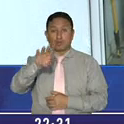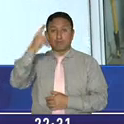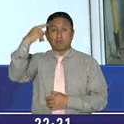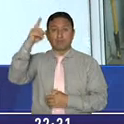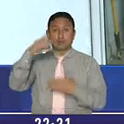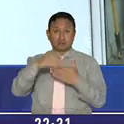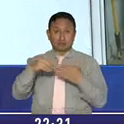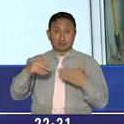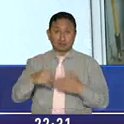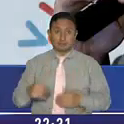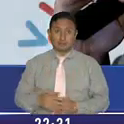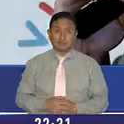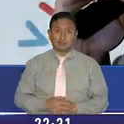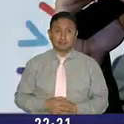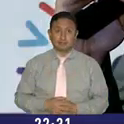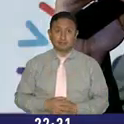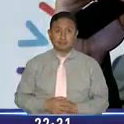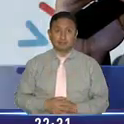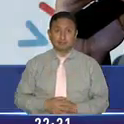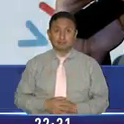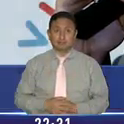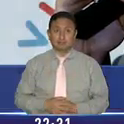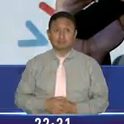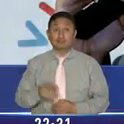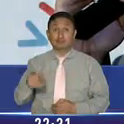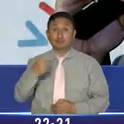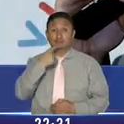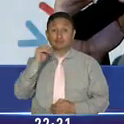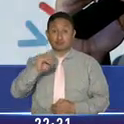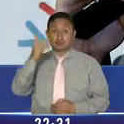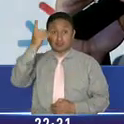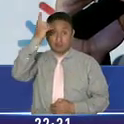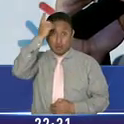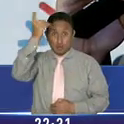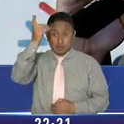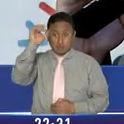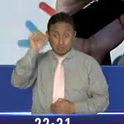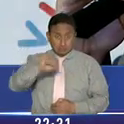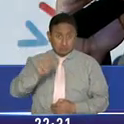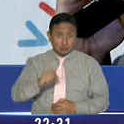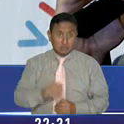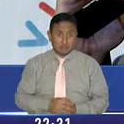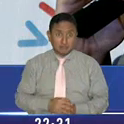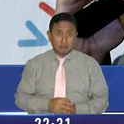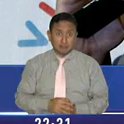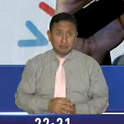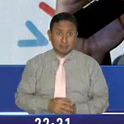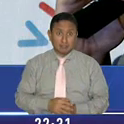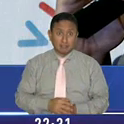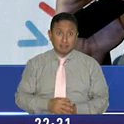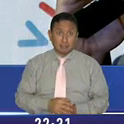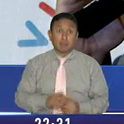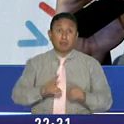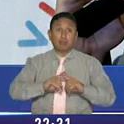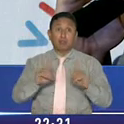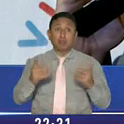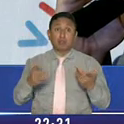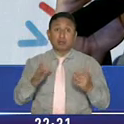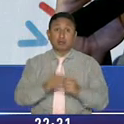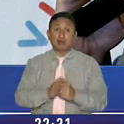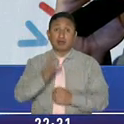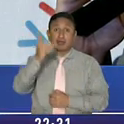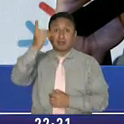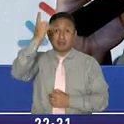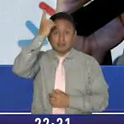y otros servicios. Ellos se quejaban de que hay una deuda. Claro que hay una deuda, que vale la pena entender que es una deuda que